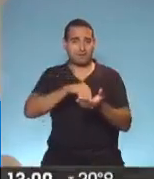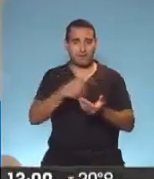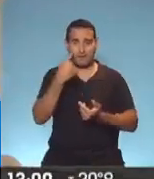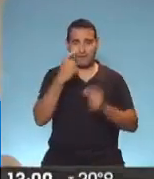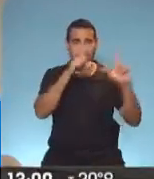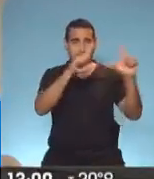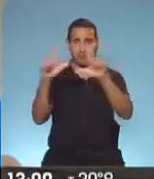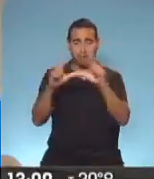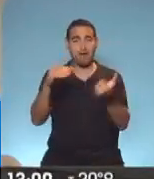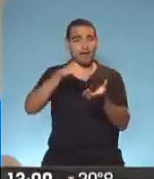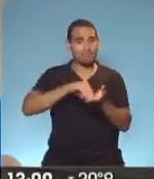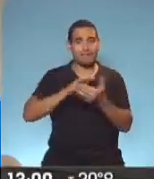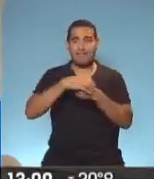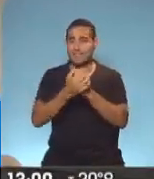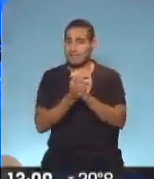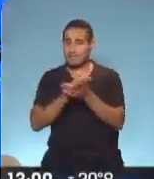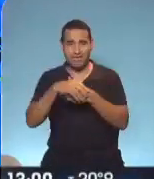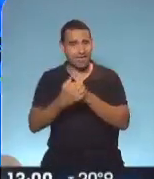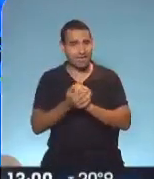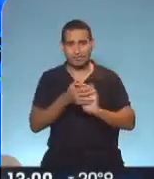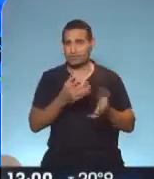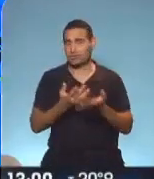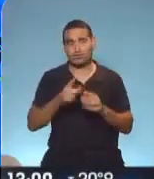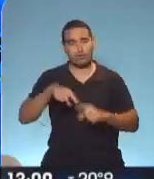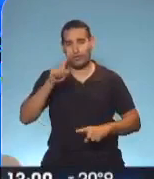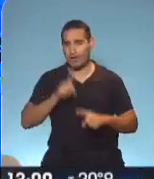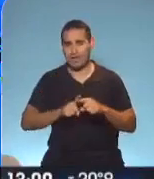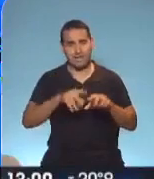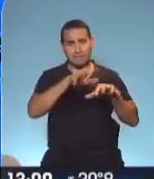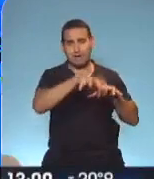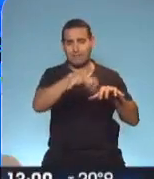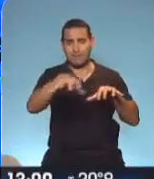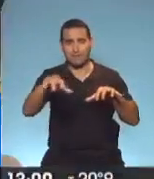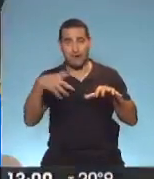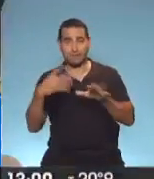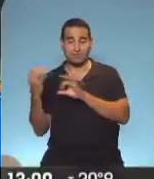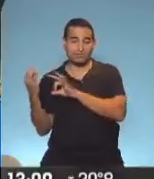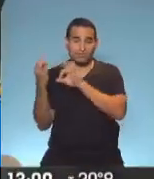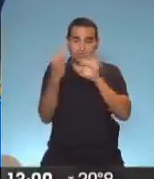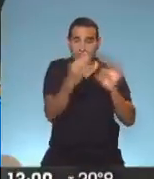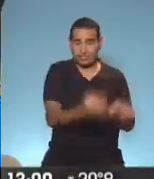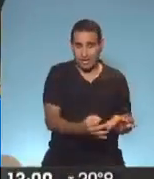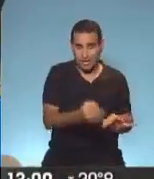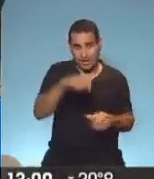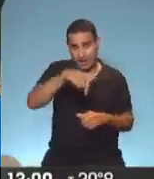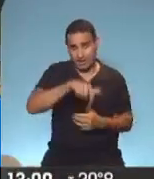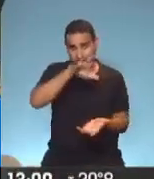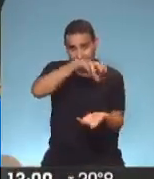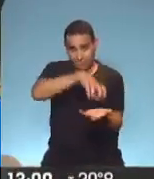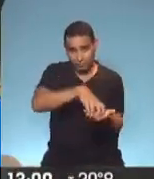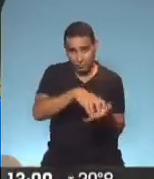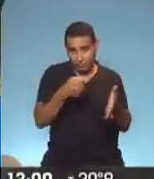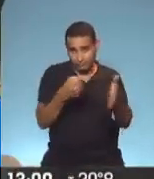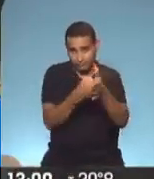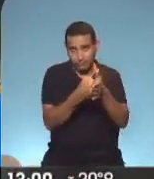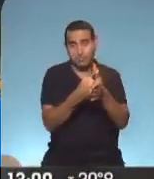el sistema de limpieza, que es permanente en cada una de las formaciones, tanto cuando llegan a estas estaciones terminales en